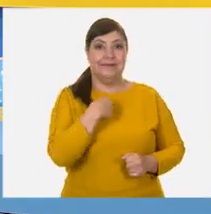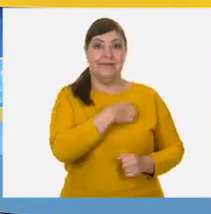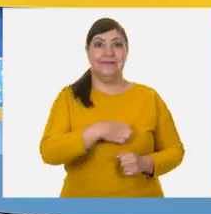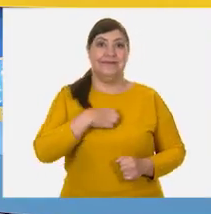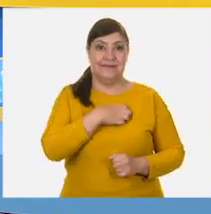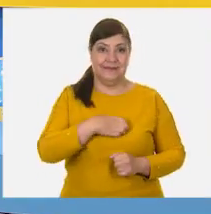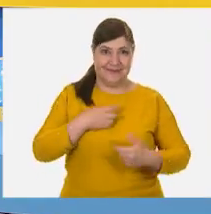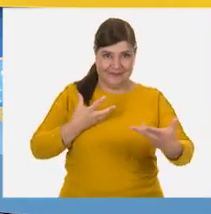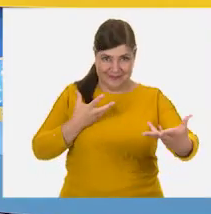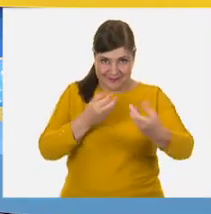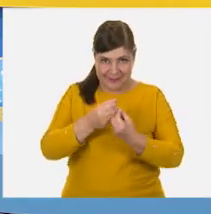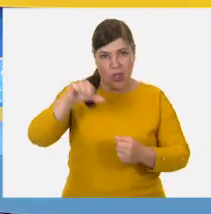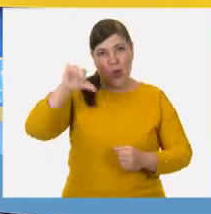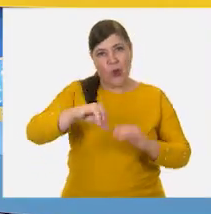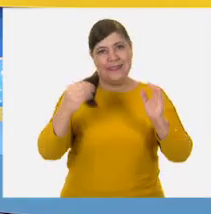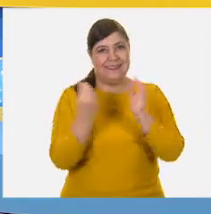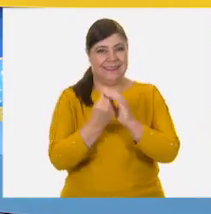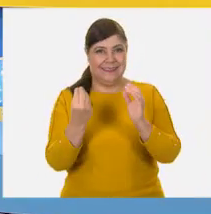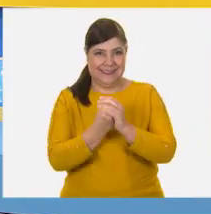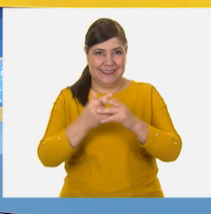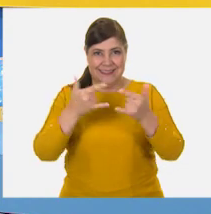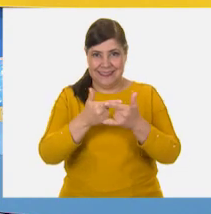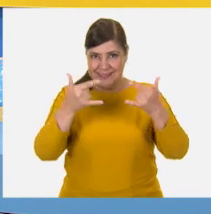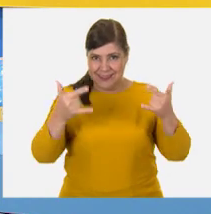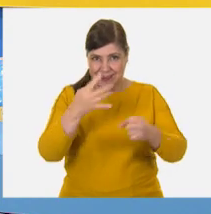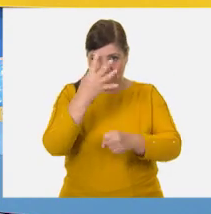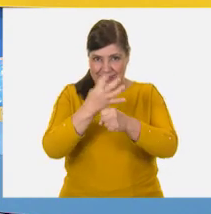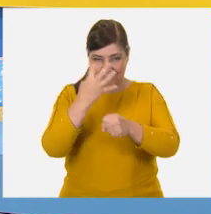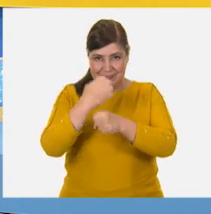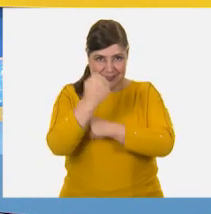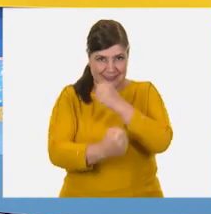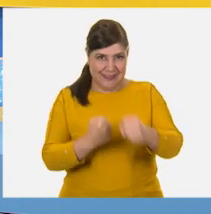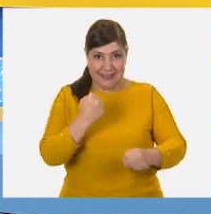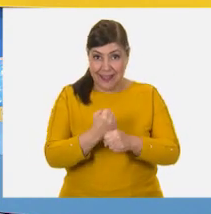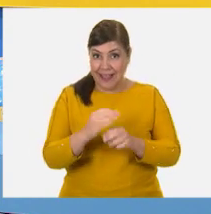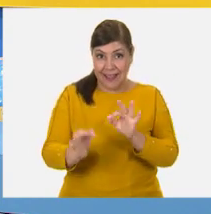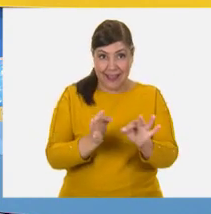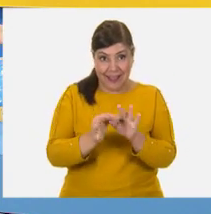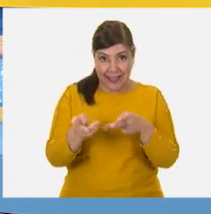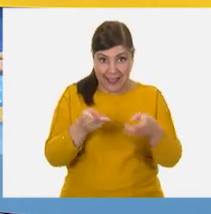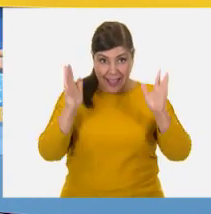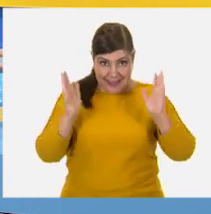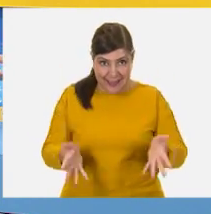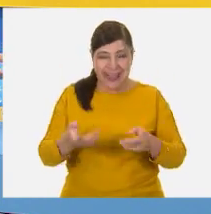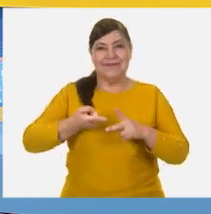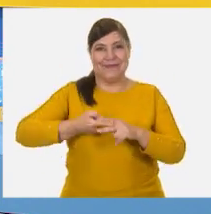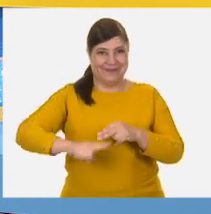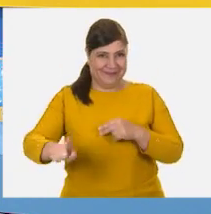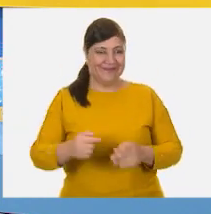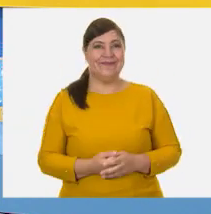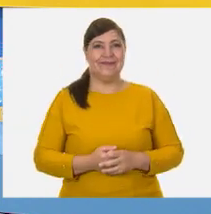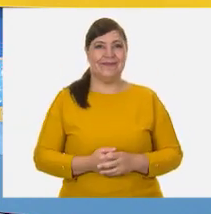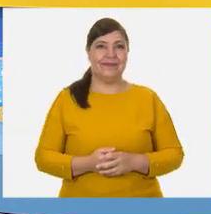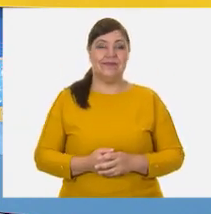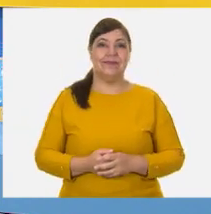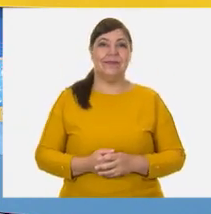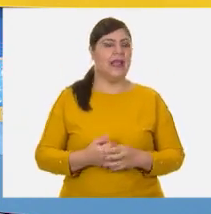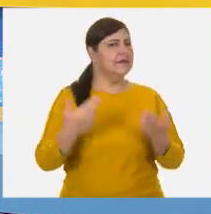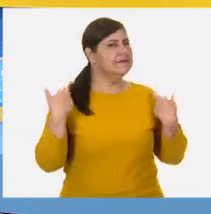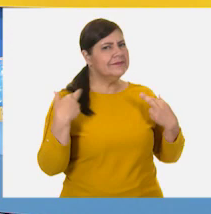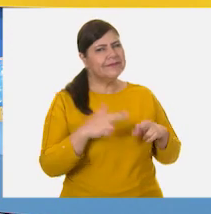poder estar con ustedes en esta clase de historia de cuarto grado. ¿Ya están listos? ¡Comencemos!